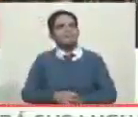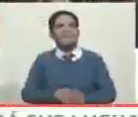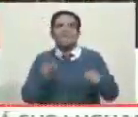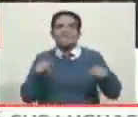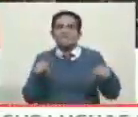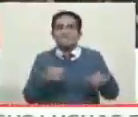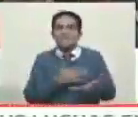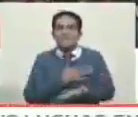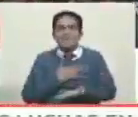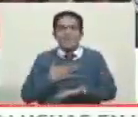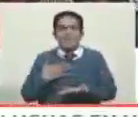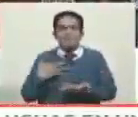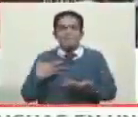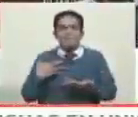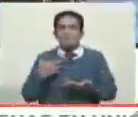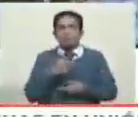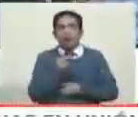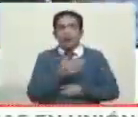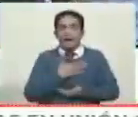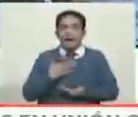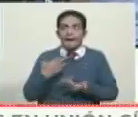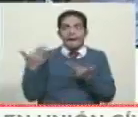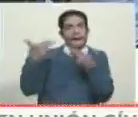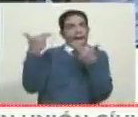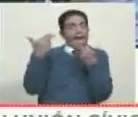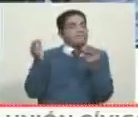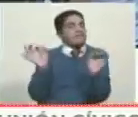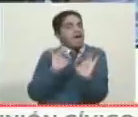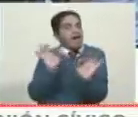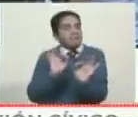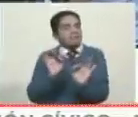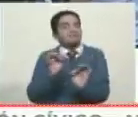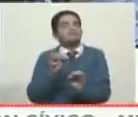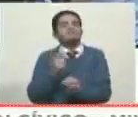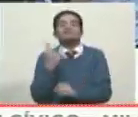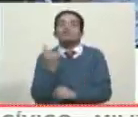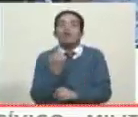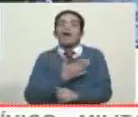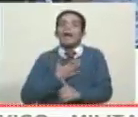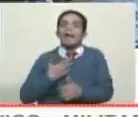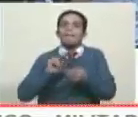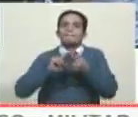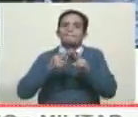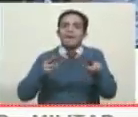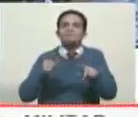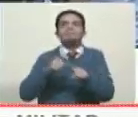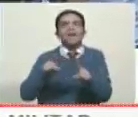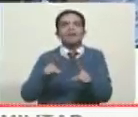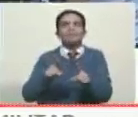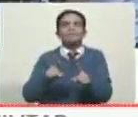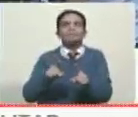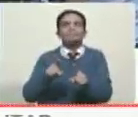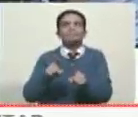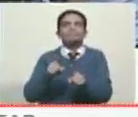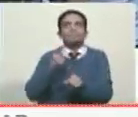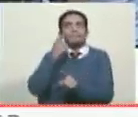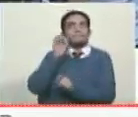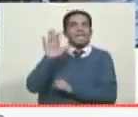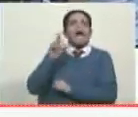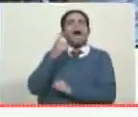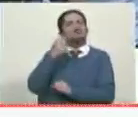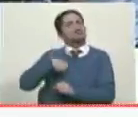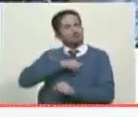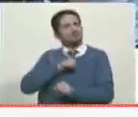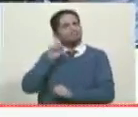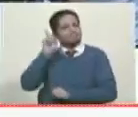guerra con nadie queremos paz pero estamos obligados a defender nuestra patria cuando ellos